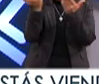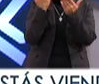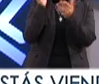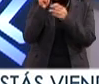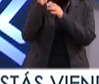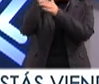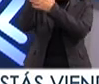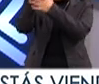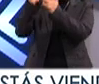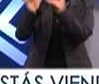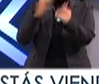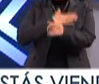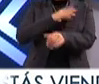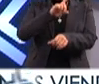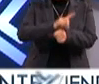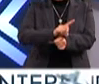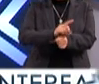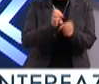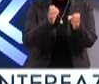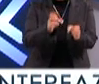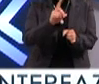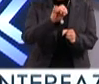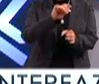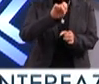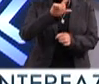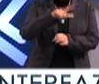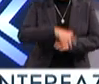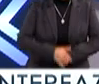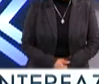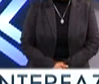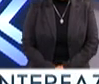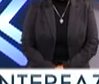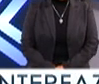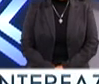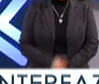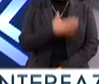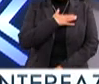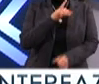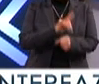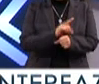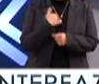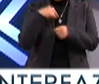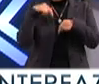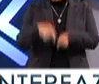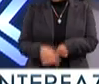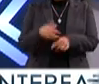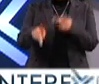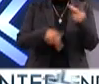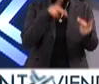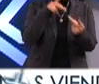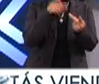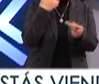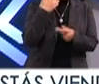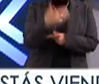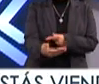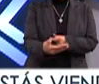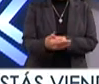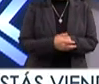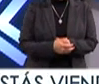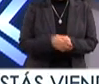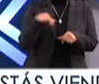en Francia. Muy buenos días, ¿cómo estás Daniel? Buenos días, me encuentro perfecto, estoy